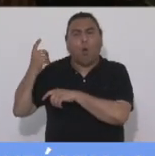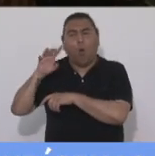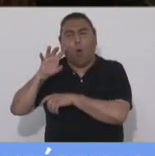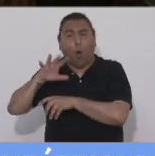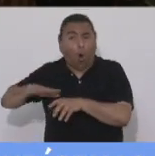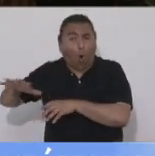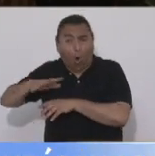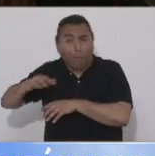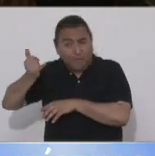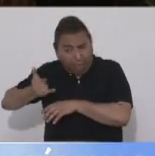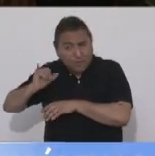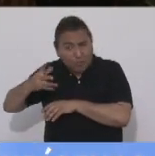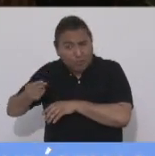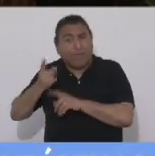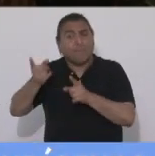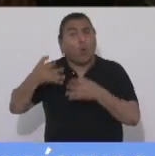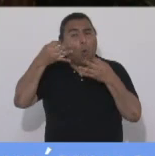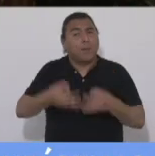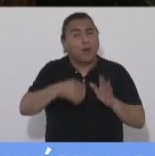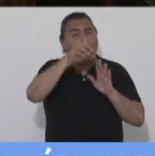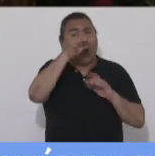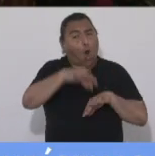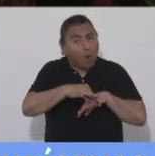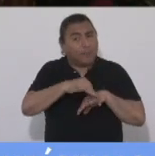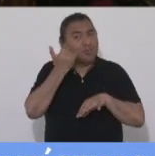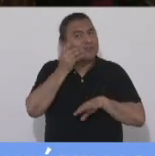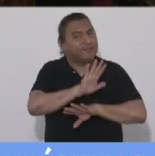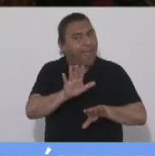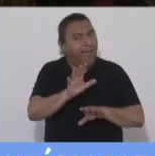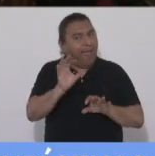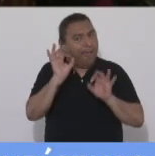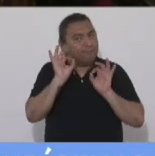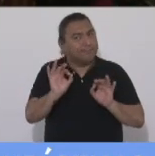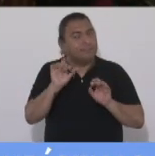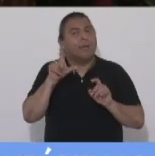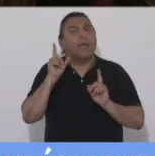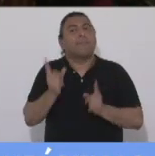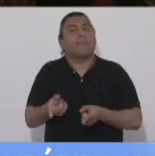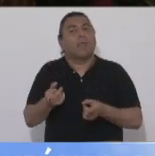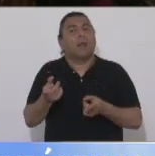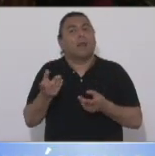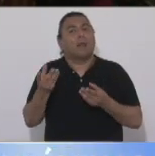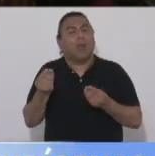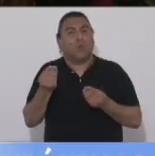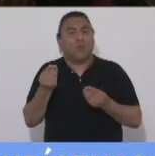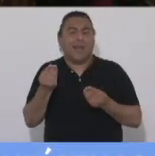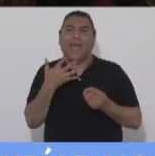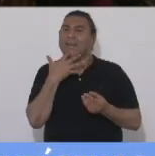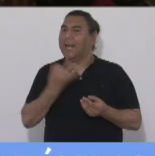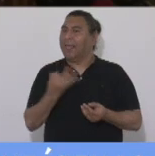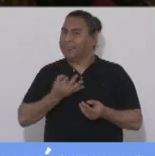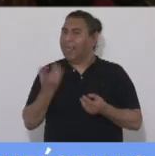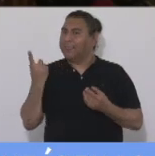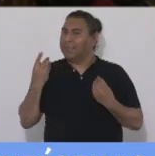el 100% del compromiso asumido frente a una primera realidad como